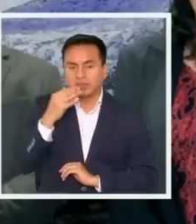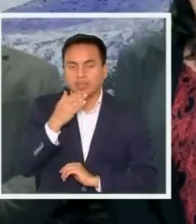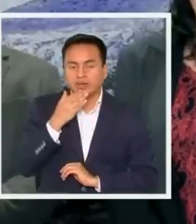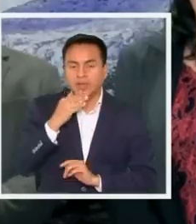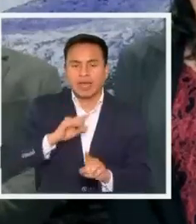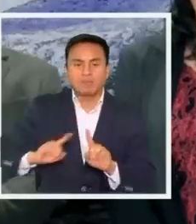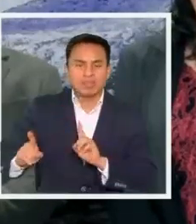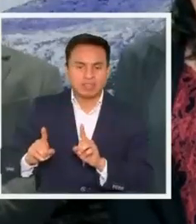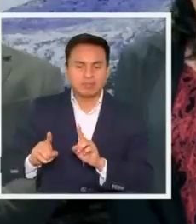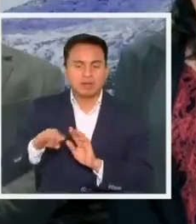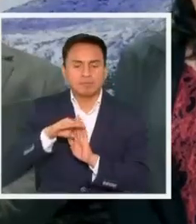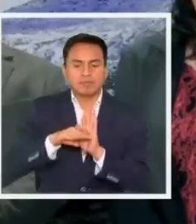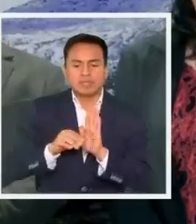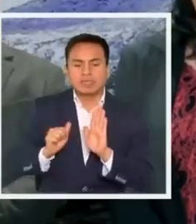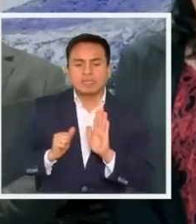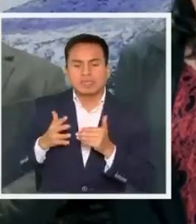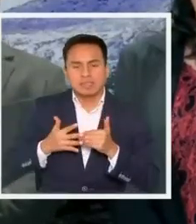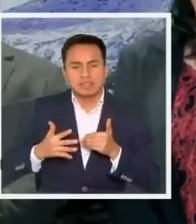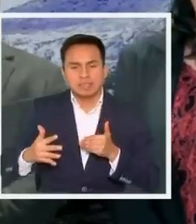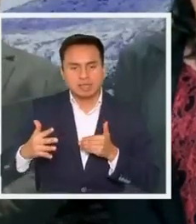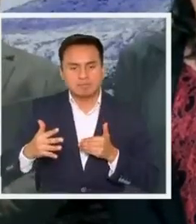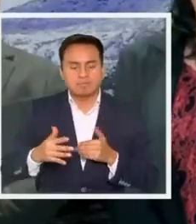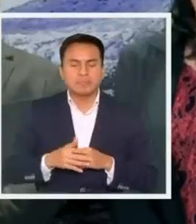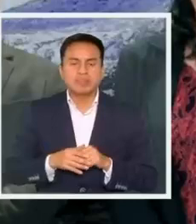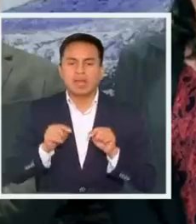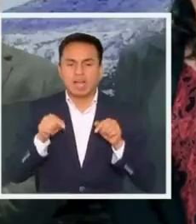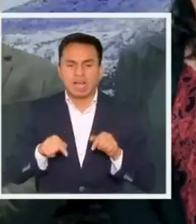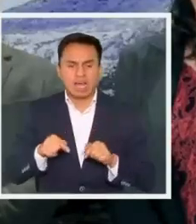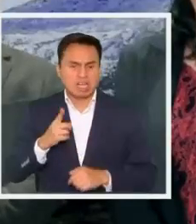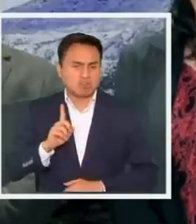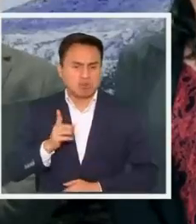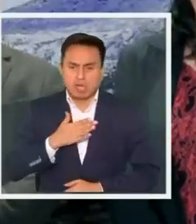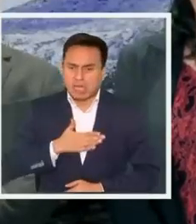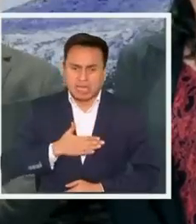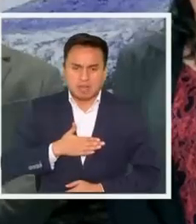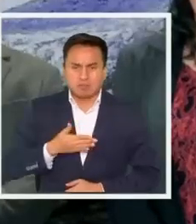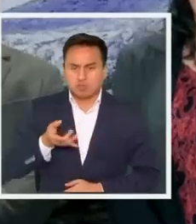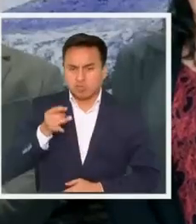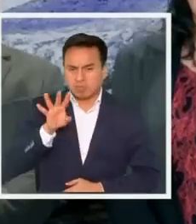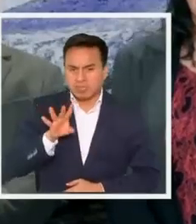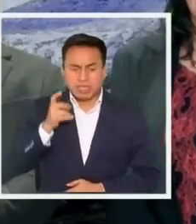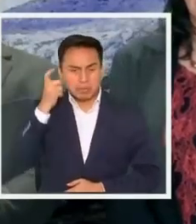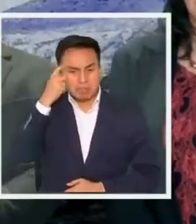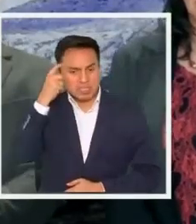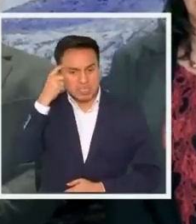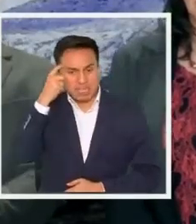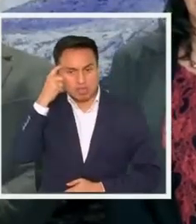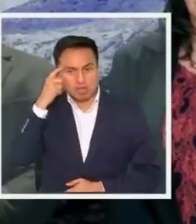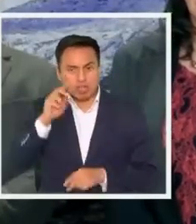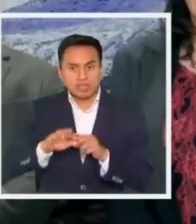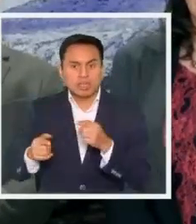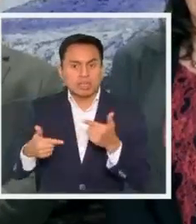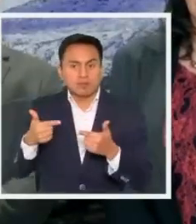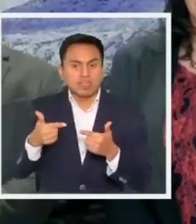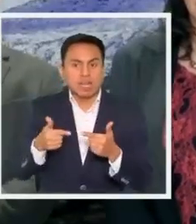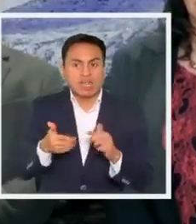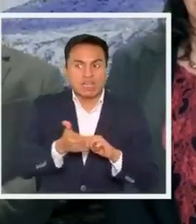materia administrativa implementar desde ya. Acá no queremos que esto sea solamente pensando en salidas políticas de la